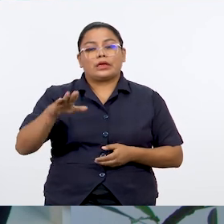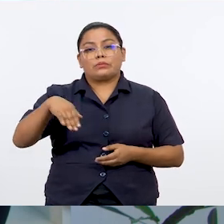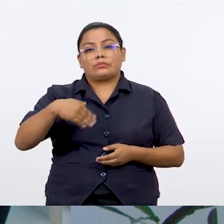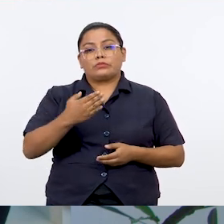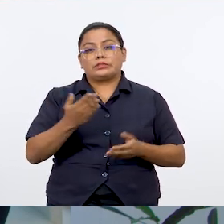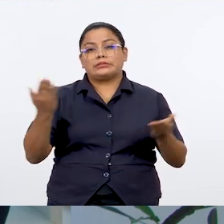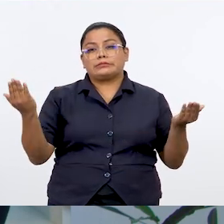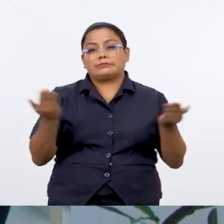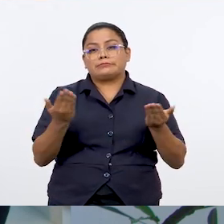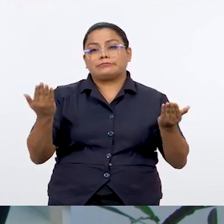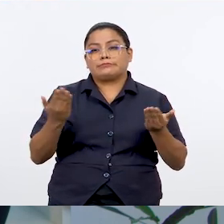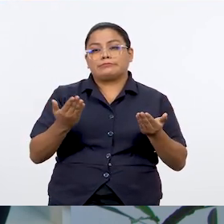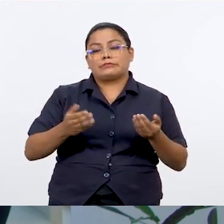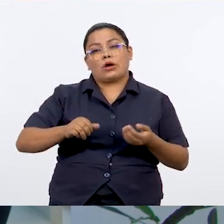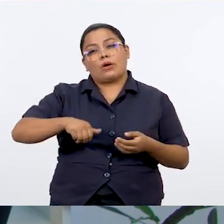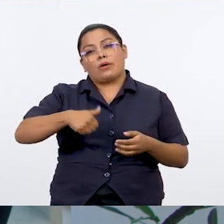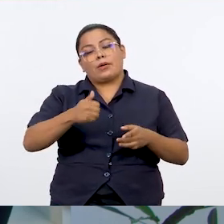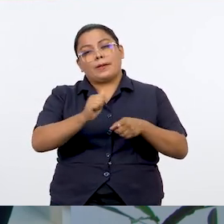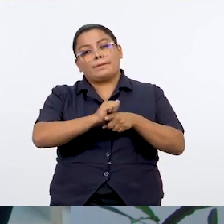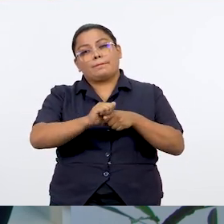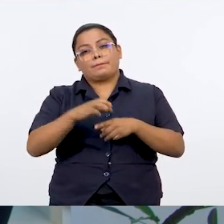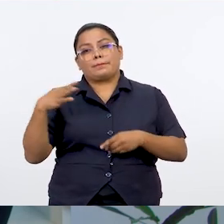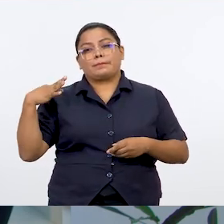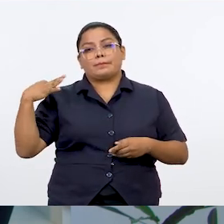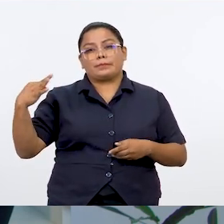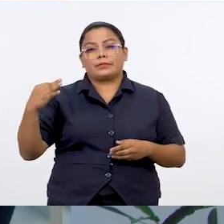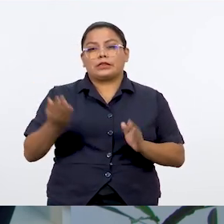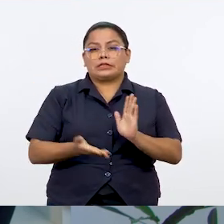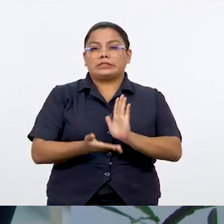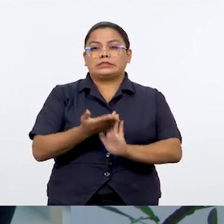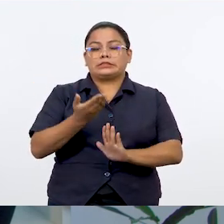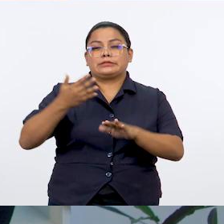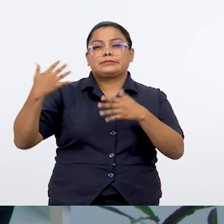Después de realizar los casos anteriores, te invitamos